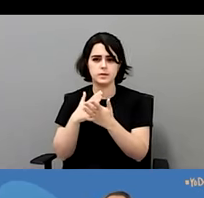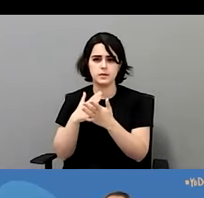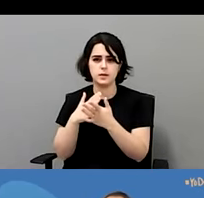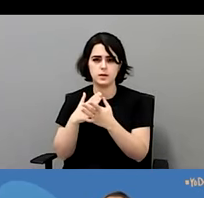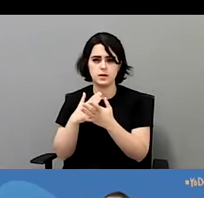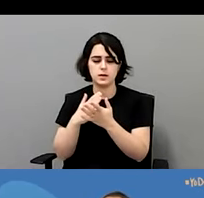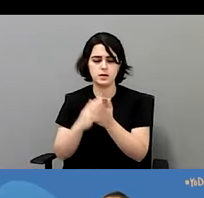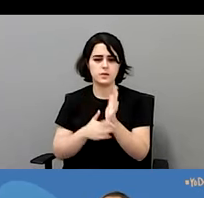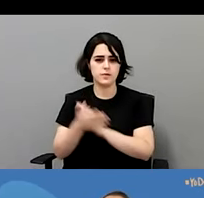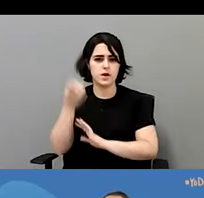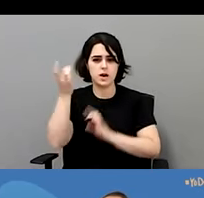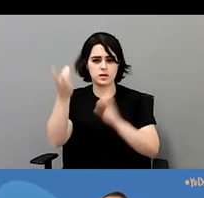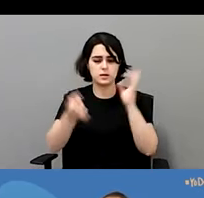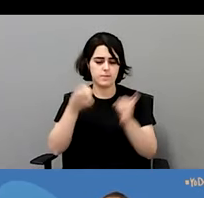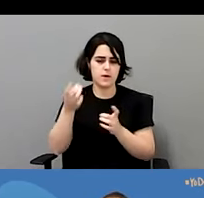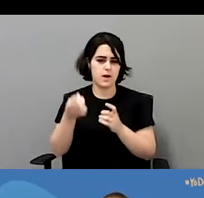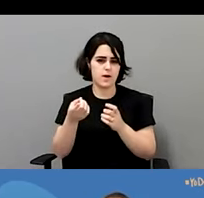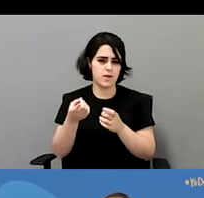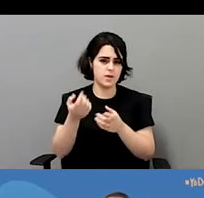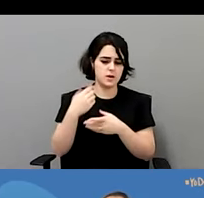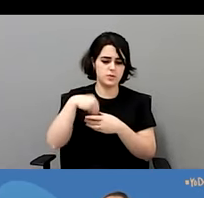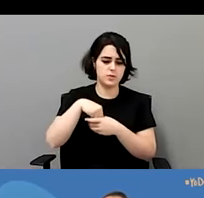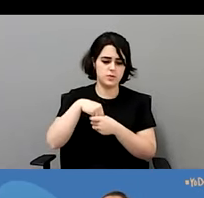tareas que me ayudaba a